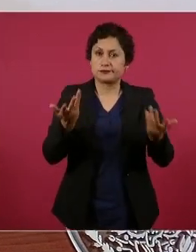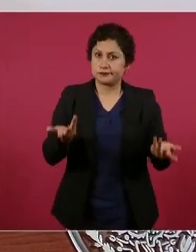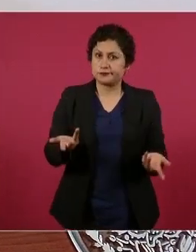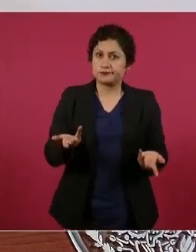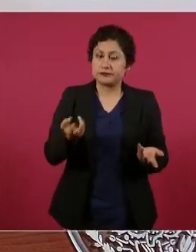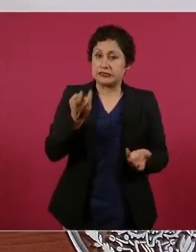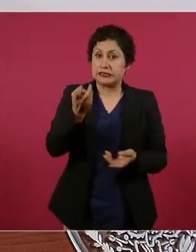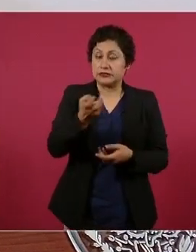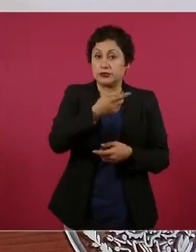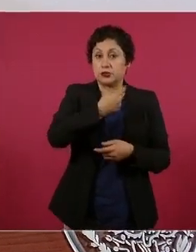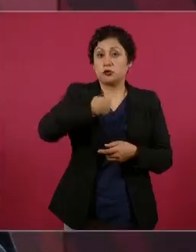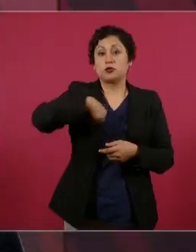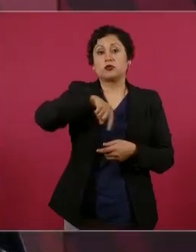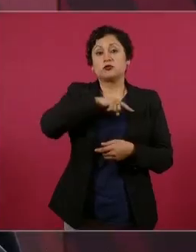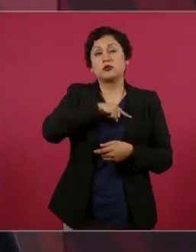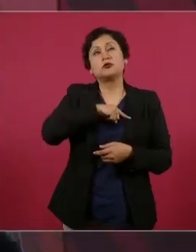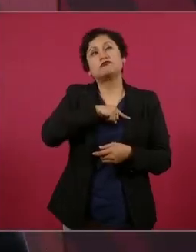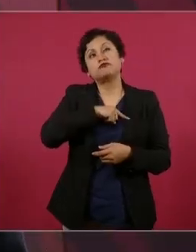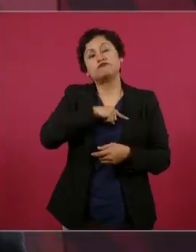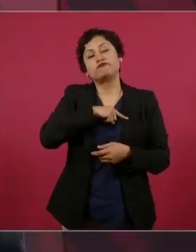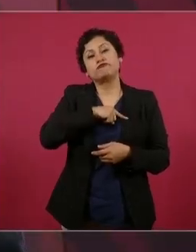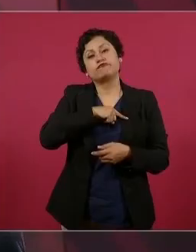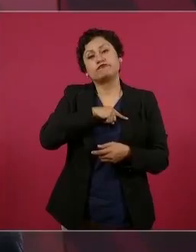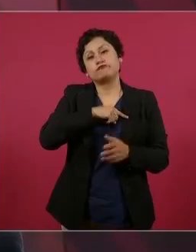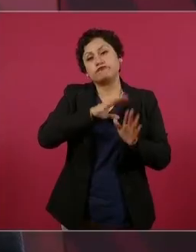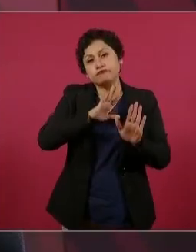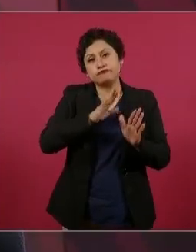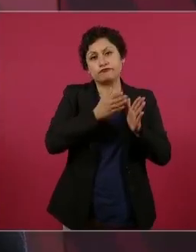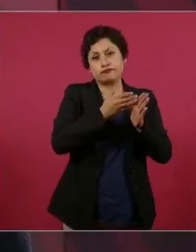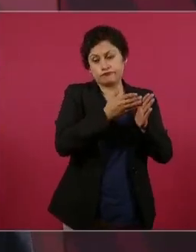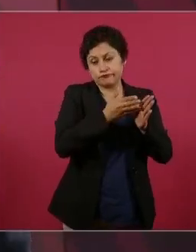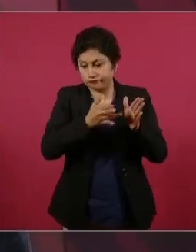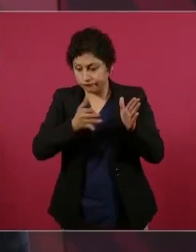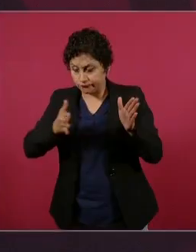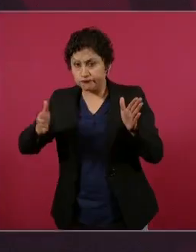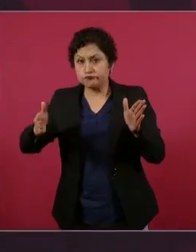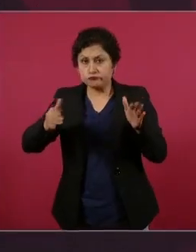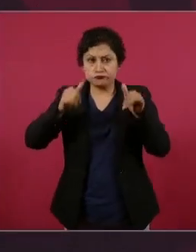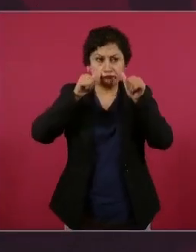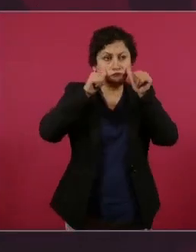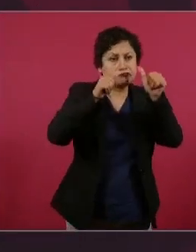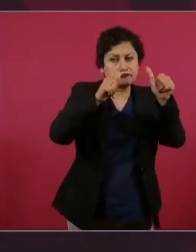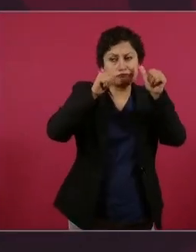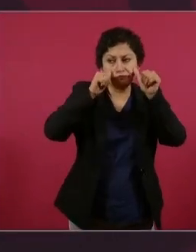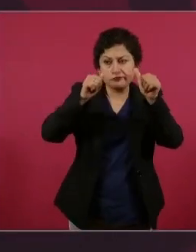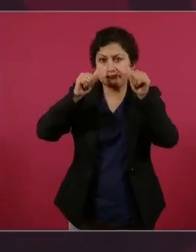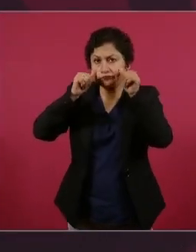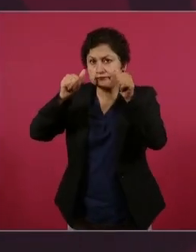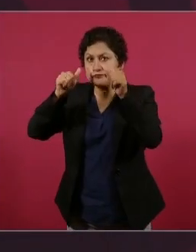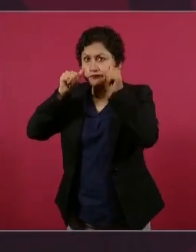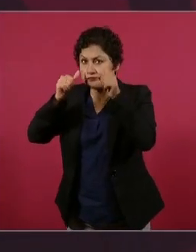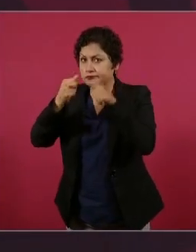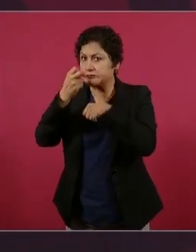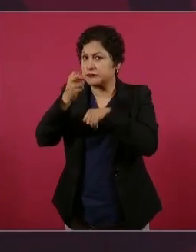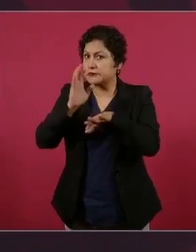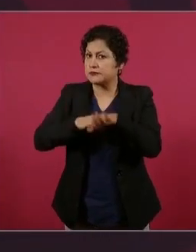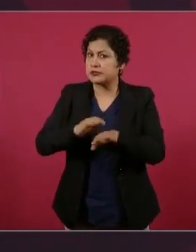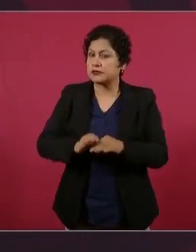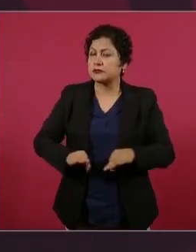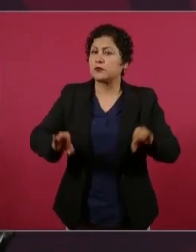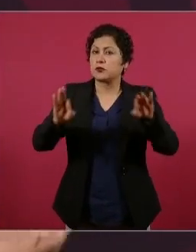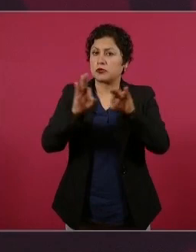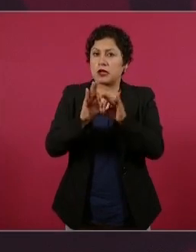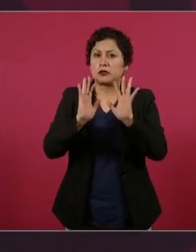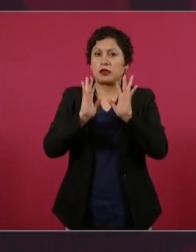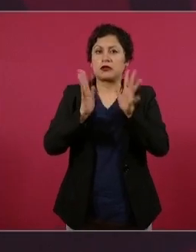Y pensamos que sí atendimos lo más importante, por eso